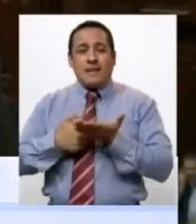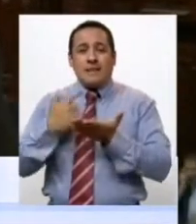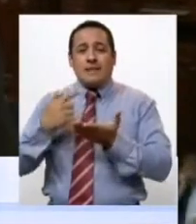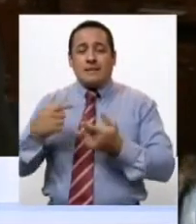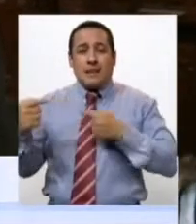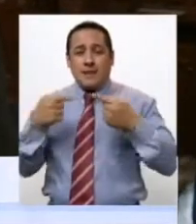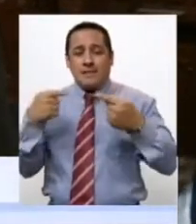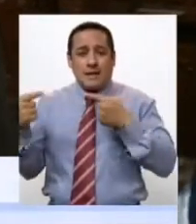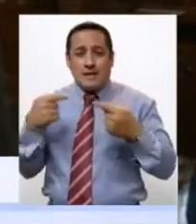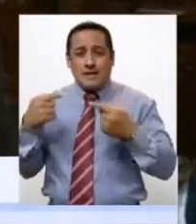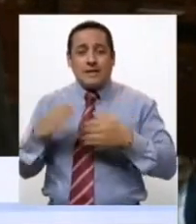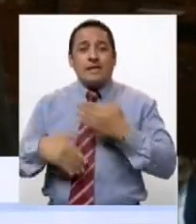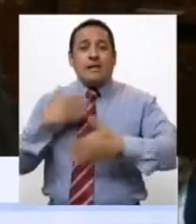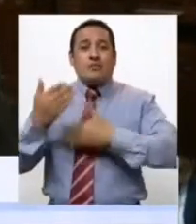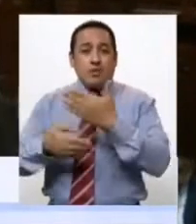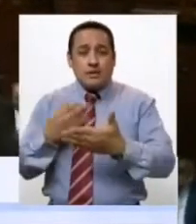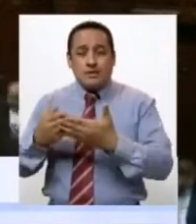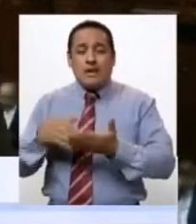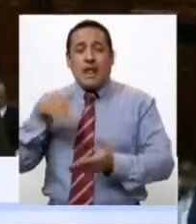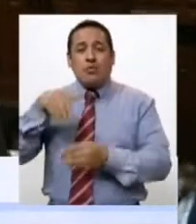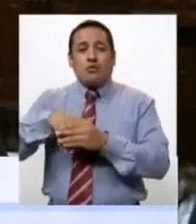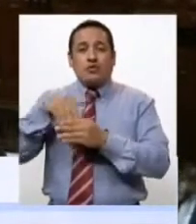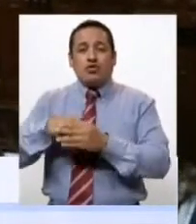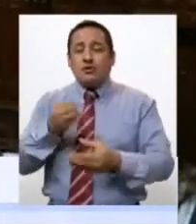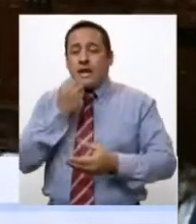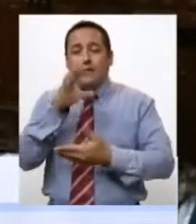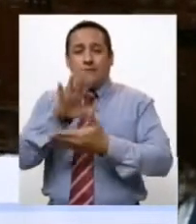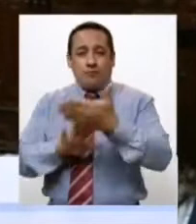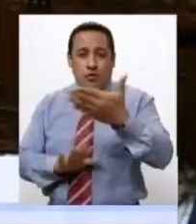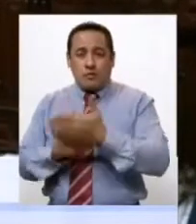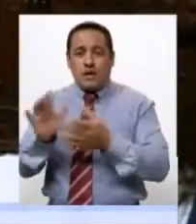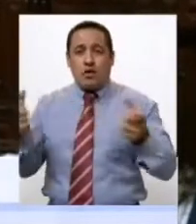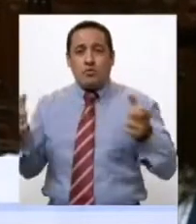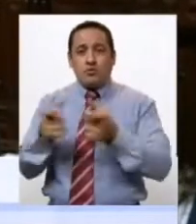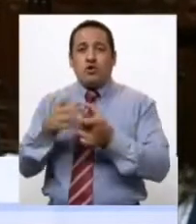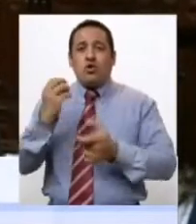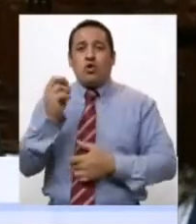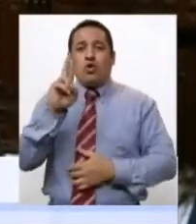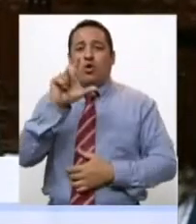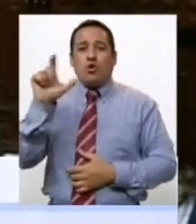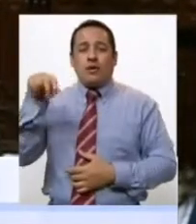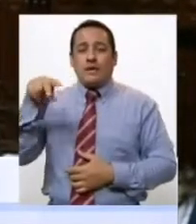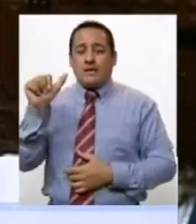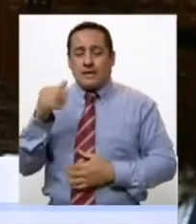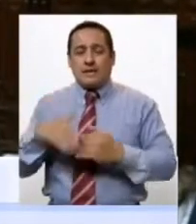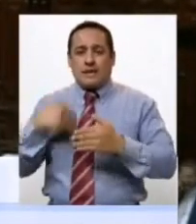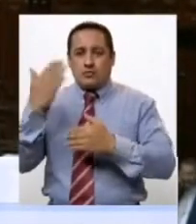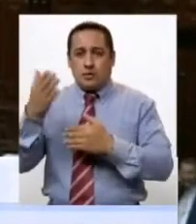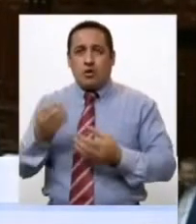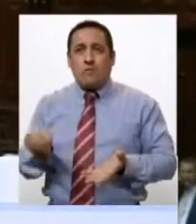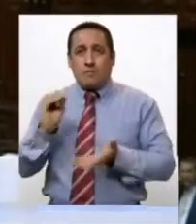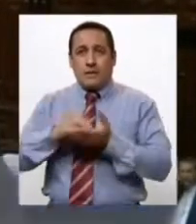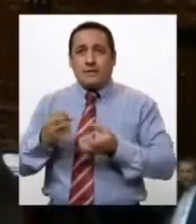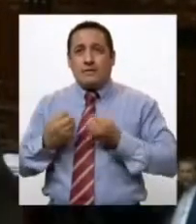y finalmente la votación del informe final de la Comisión Orellana. Eso va a ser seguramente más adelante. Y con